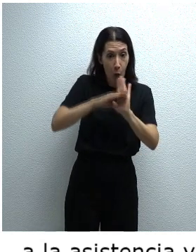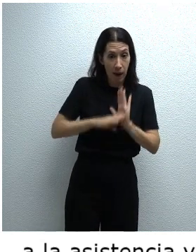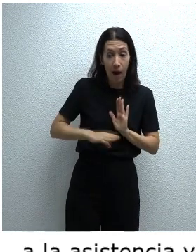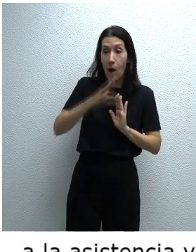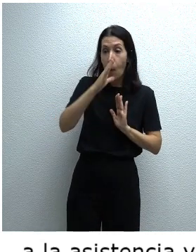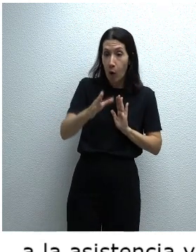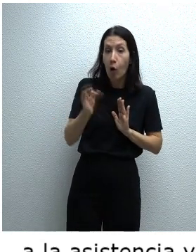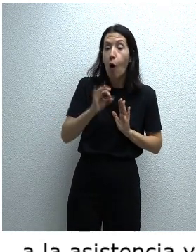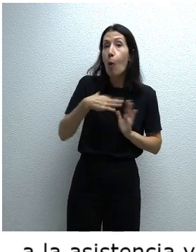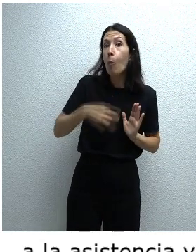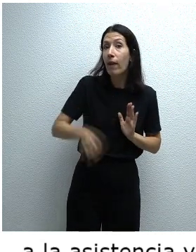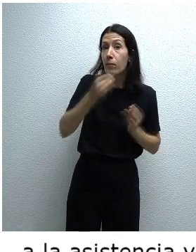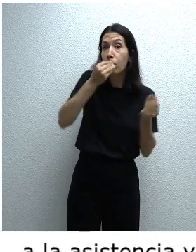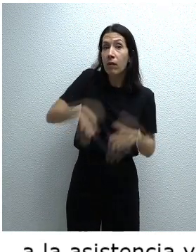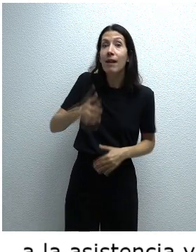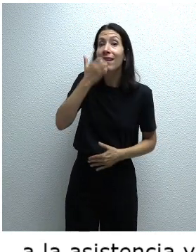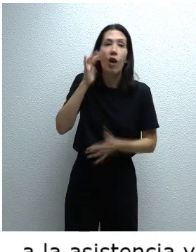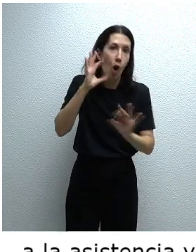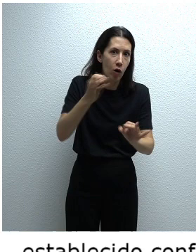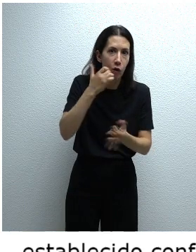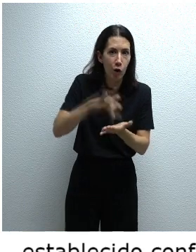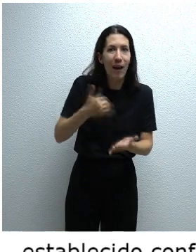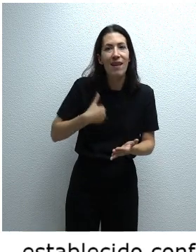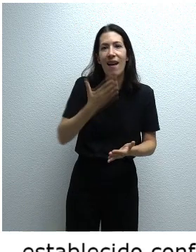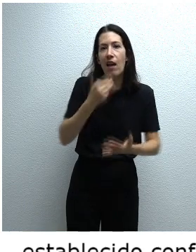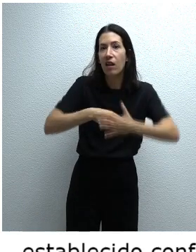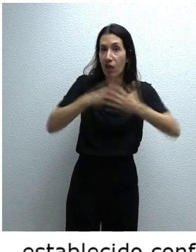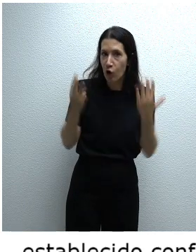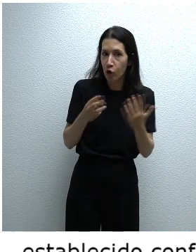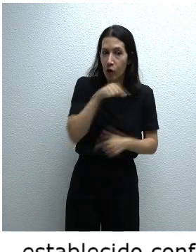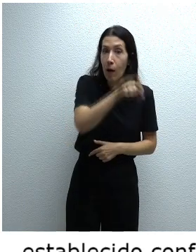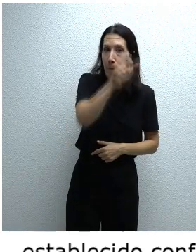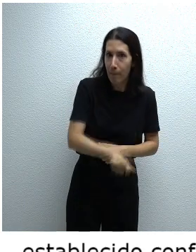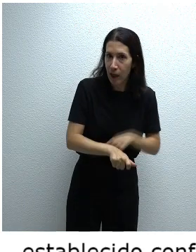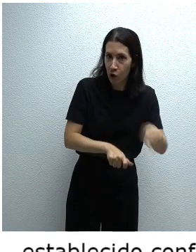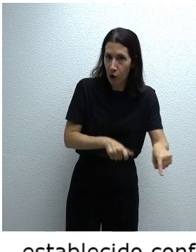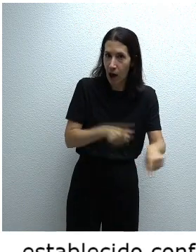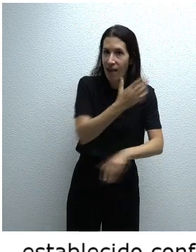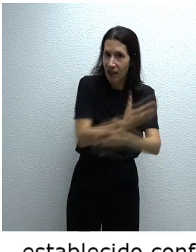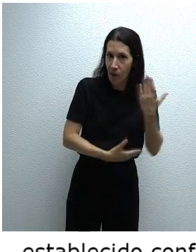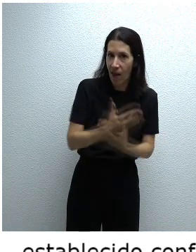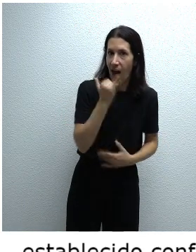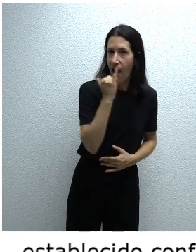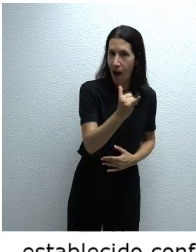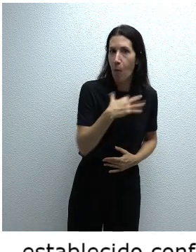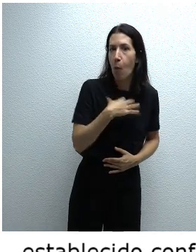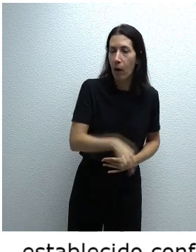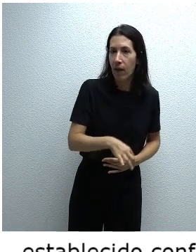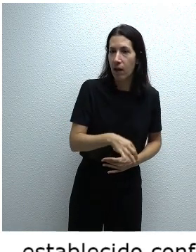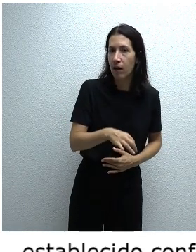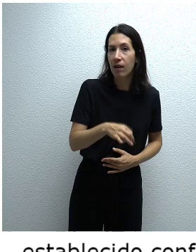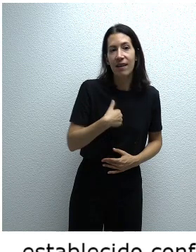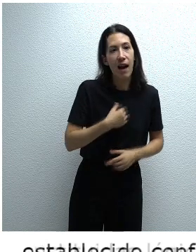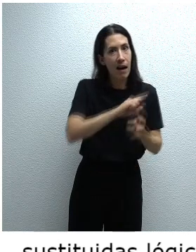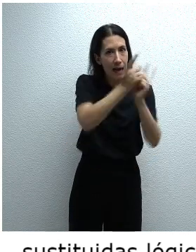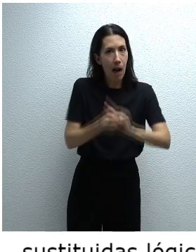o que sean sustituidas, lógicamente, cuando alcancen la mayoría de edad por parte de esas personas que pasan a gozar